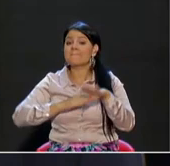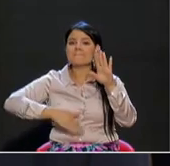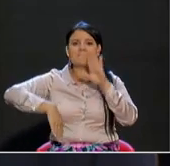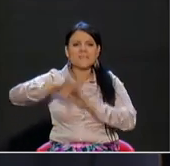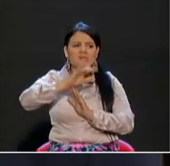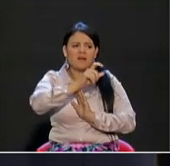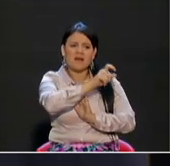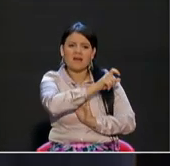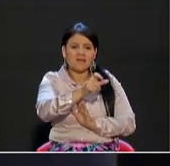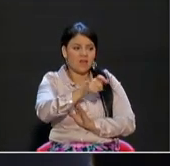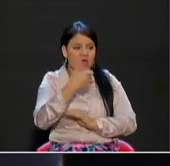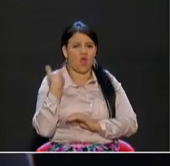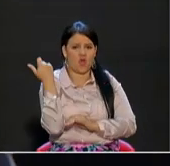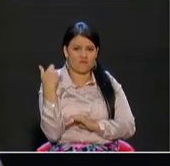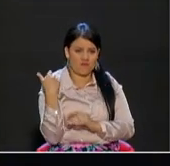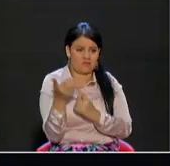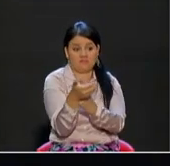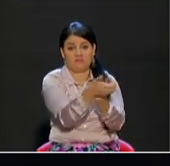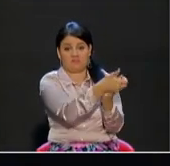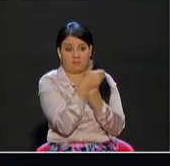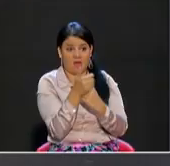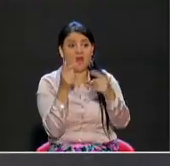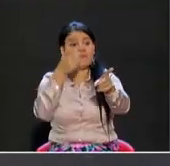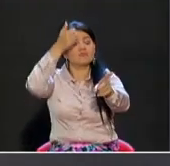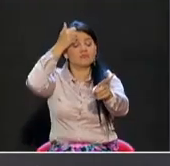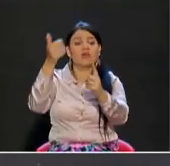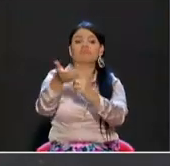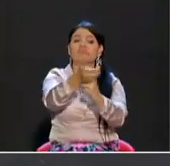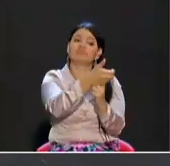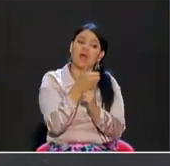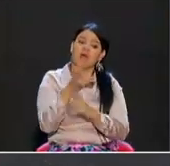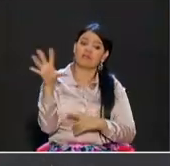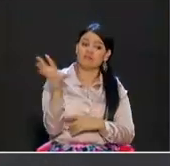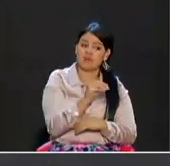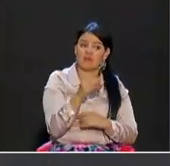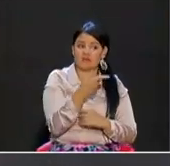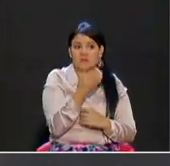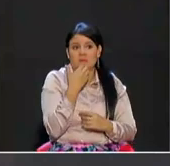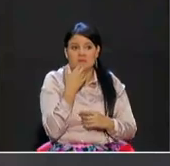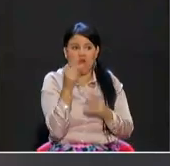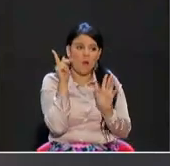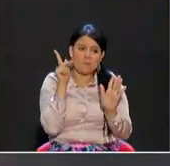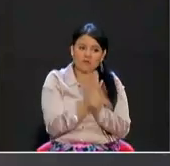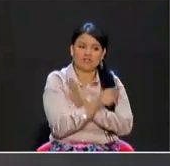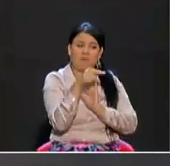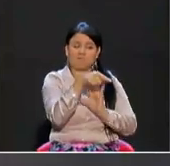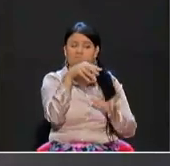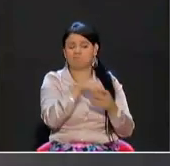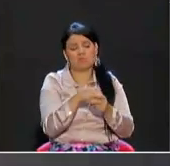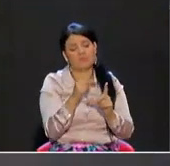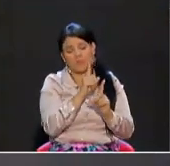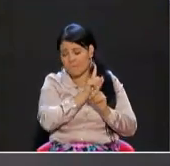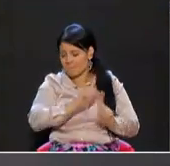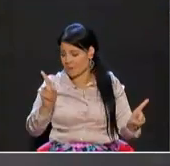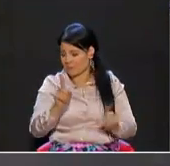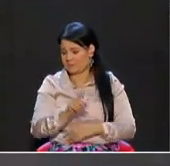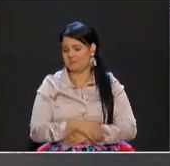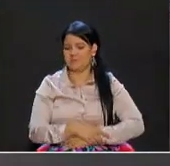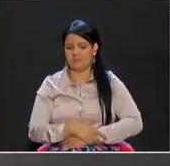de los estudiantes de los profesores y de toda la institucionalidad evitando el desarrollo de la violencia de glòries candidatos